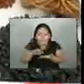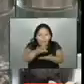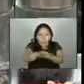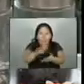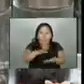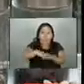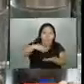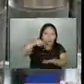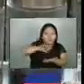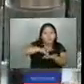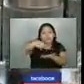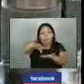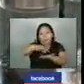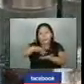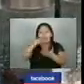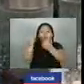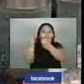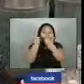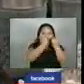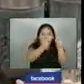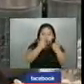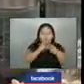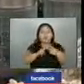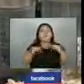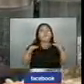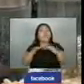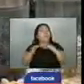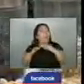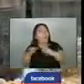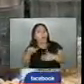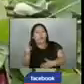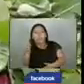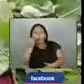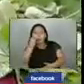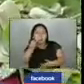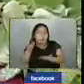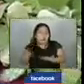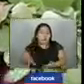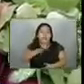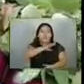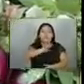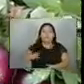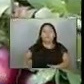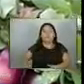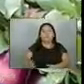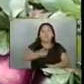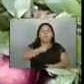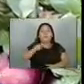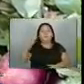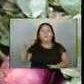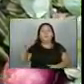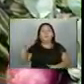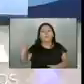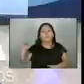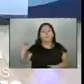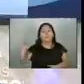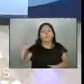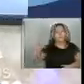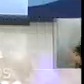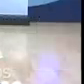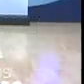como arroz, frijol y maíz, además de alimentos de la dieta salvadoreña. Carla Araniva, Noticiero Hechos.